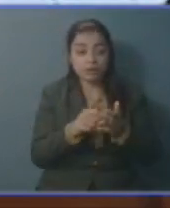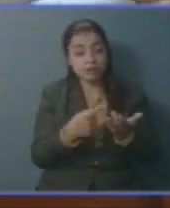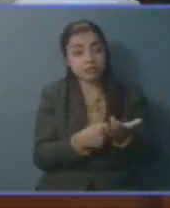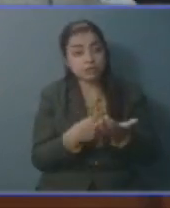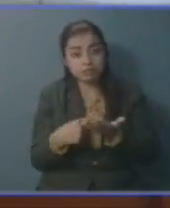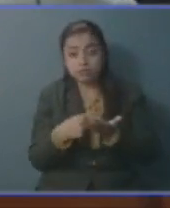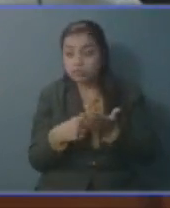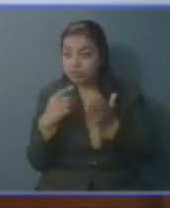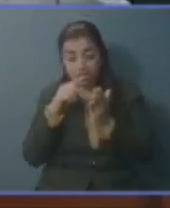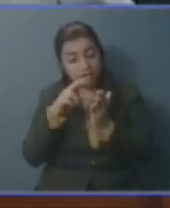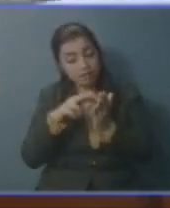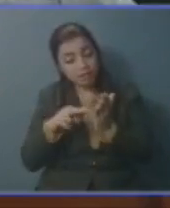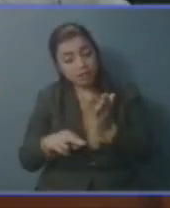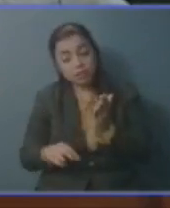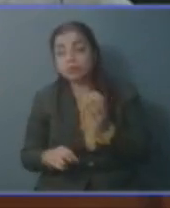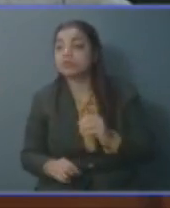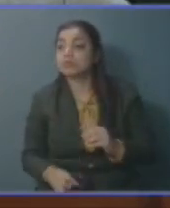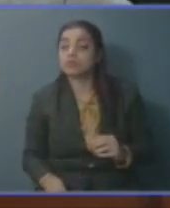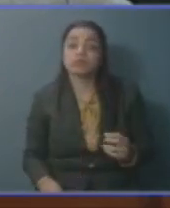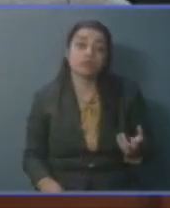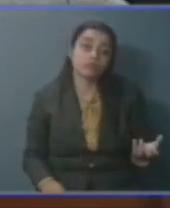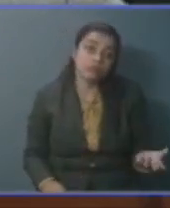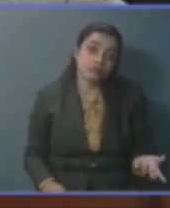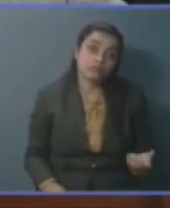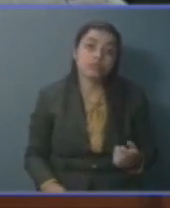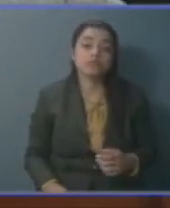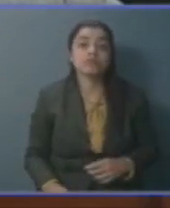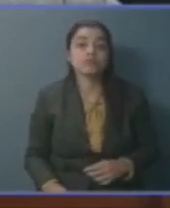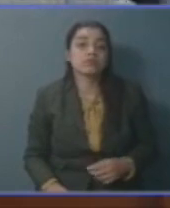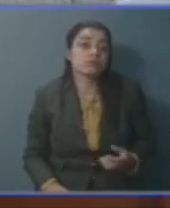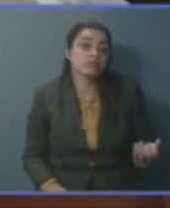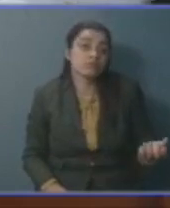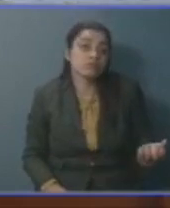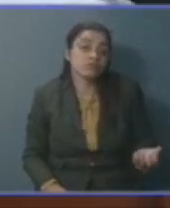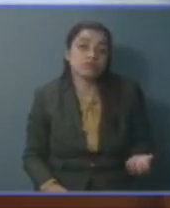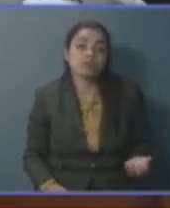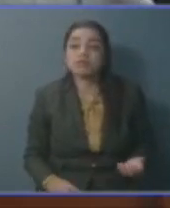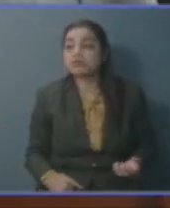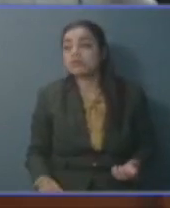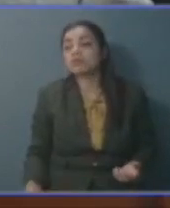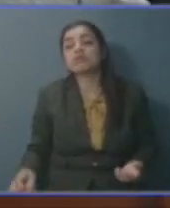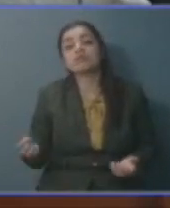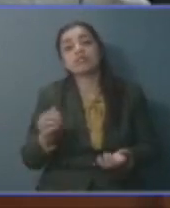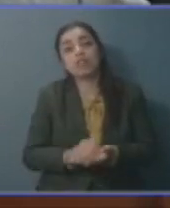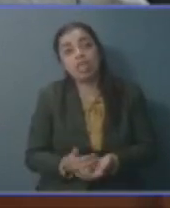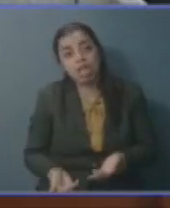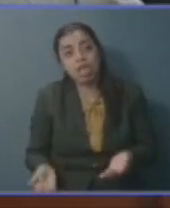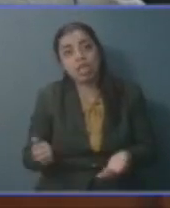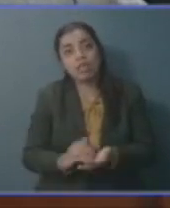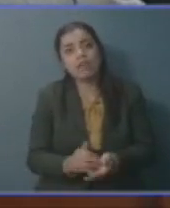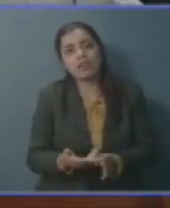es un decreto que básicamente replica